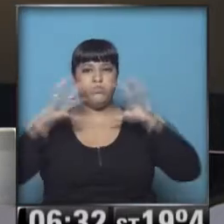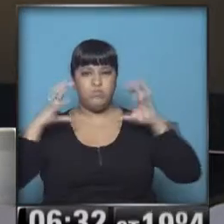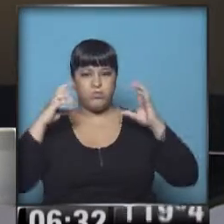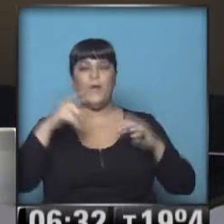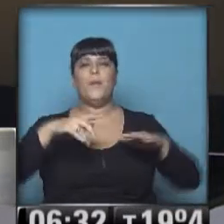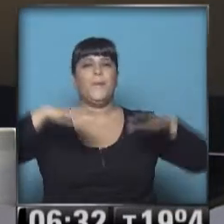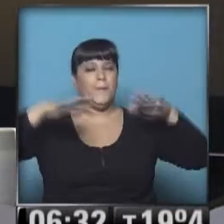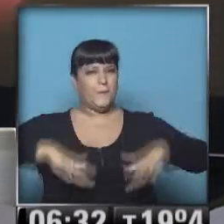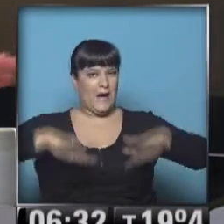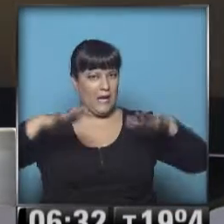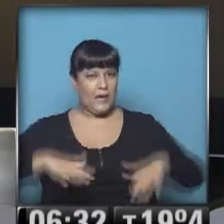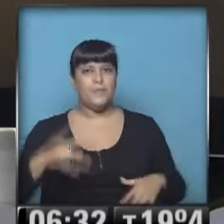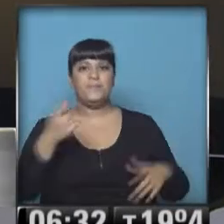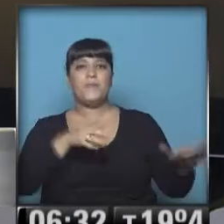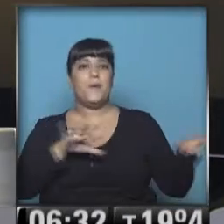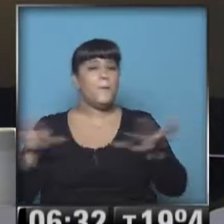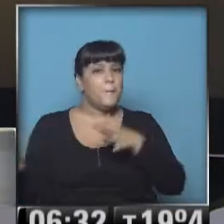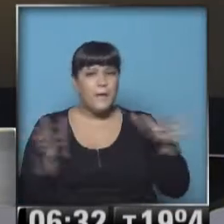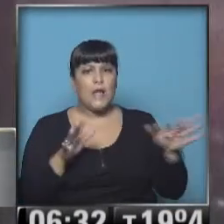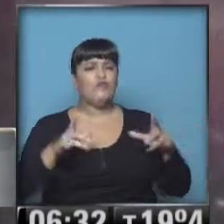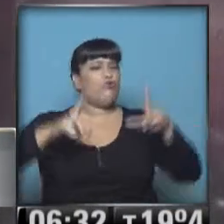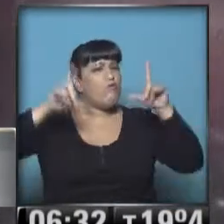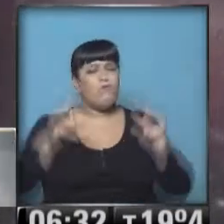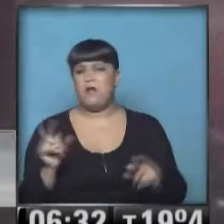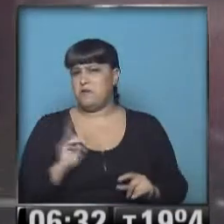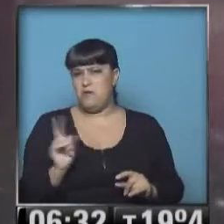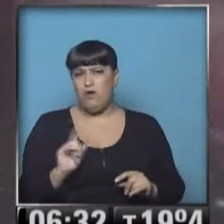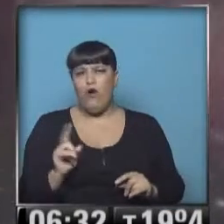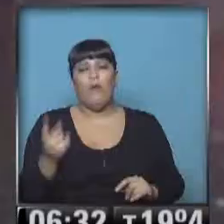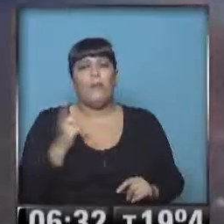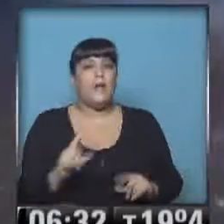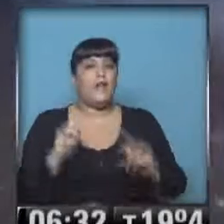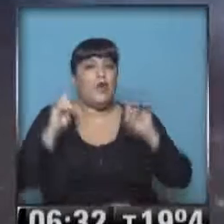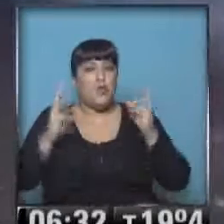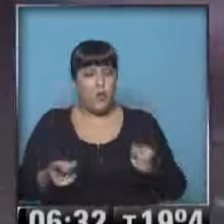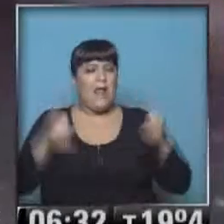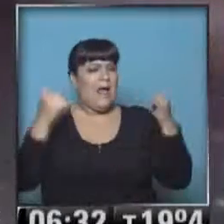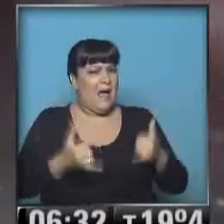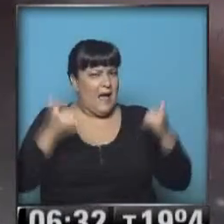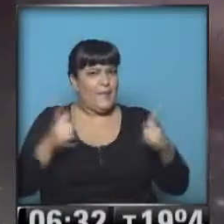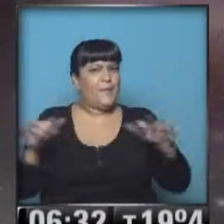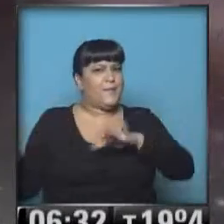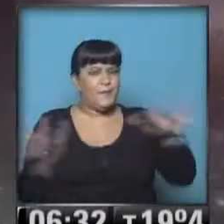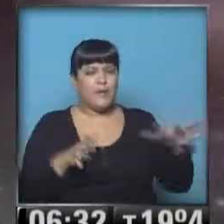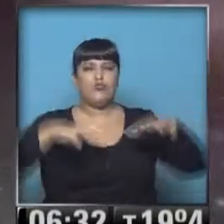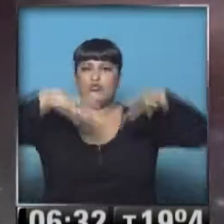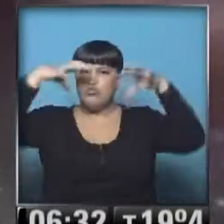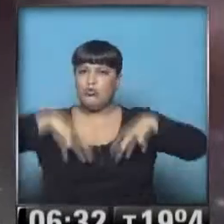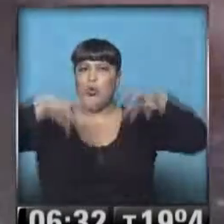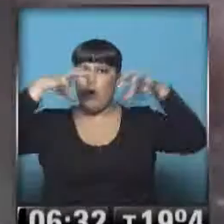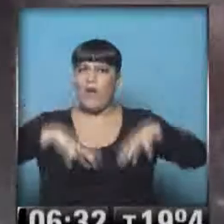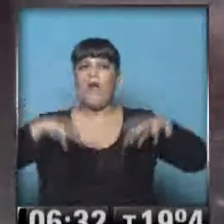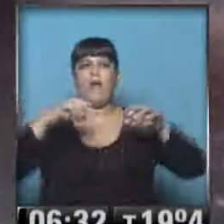es baja, el viento no es muy intenso, pero de todos modos está. Llueve, llueve afuera y